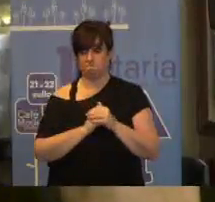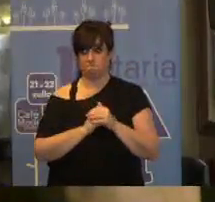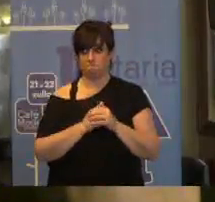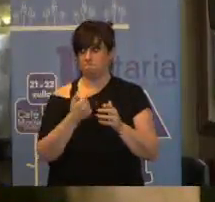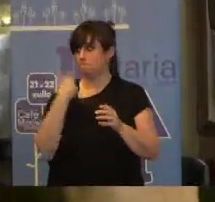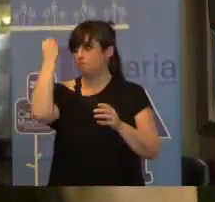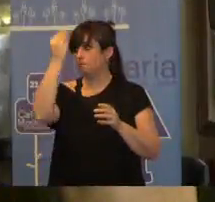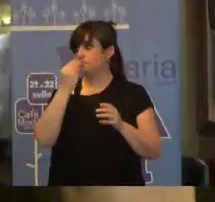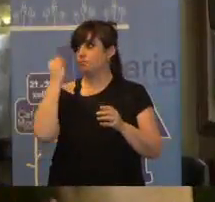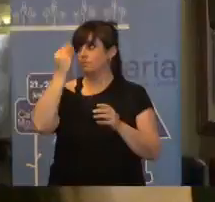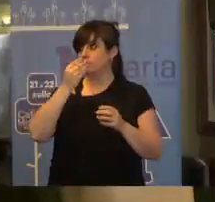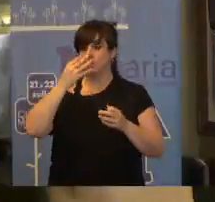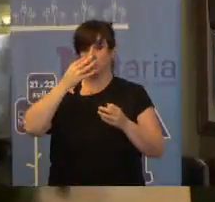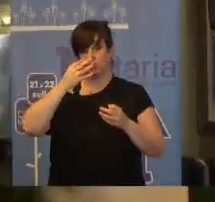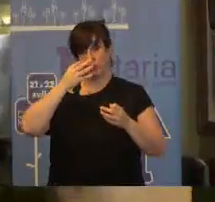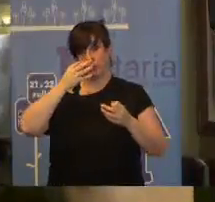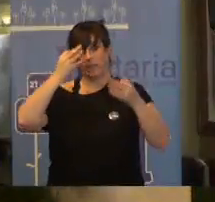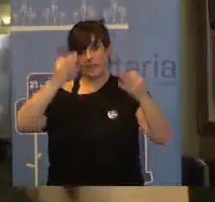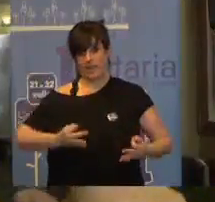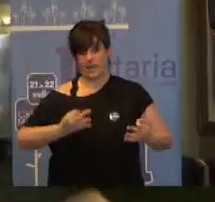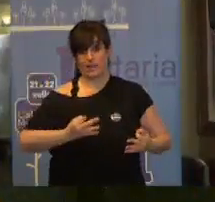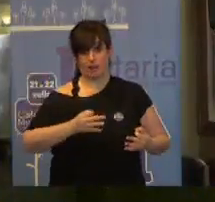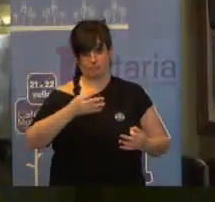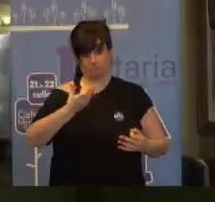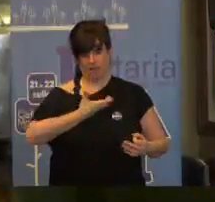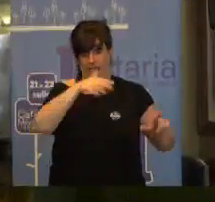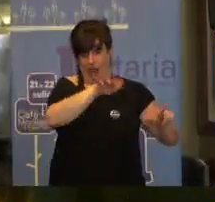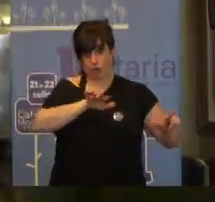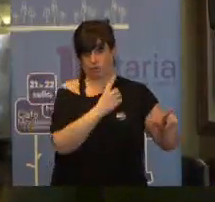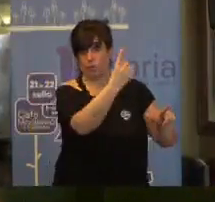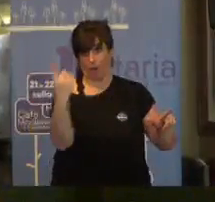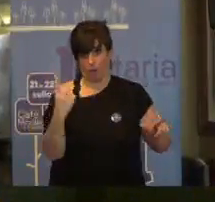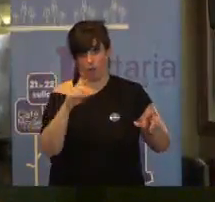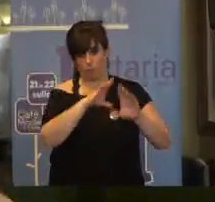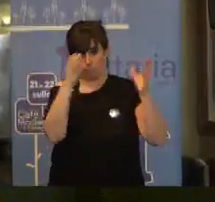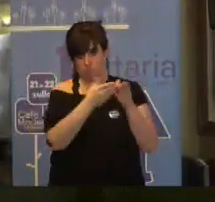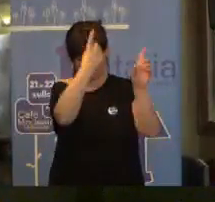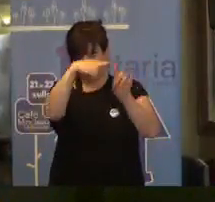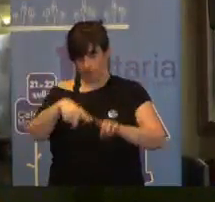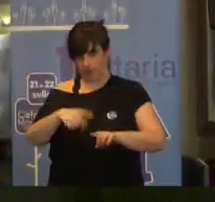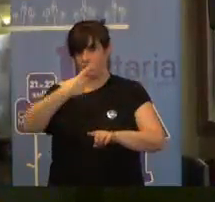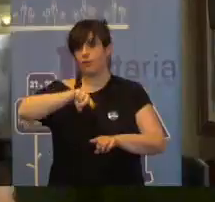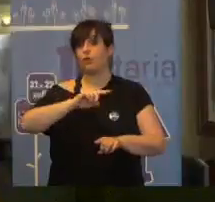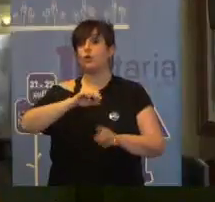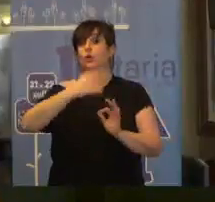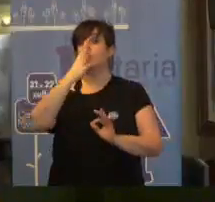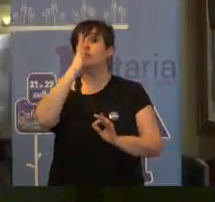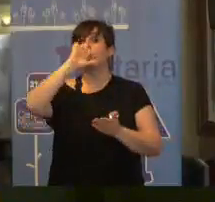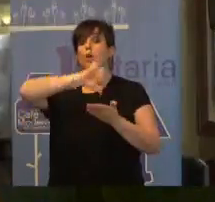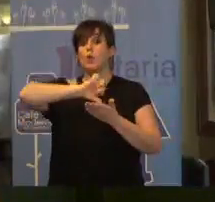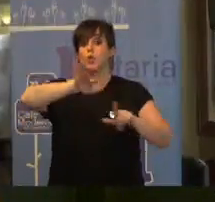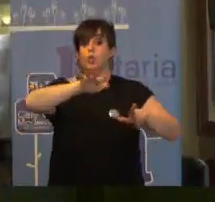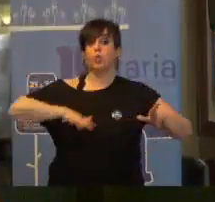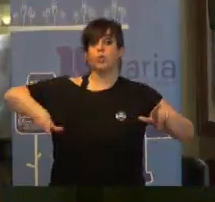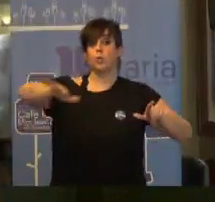de que cada realidade local é un mundo, non? Nos temos a suerte ou a desgracia de estar nunha cidade onde o